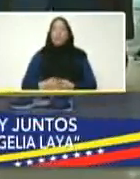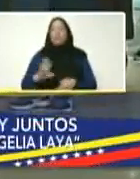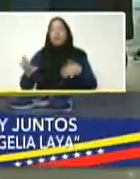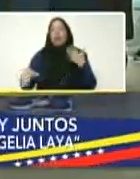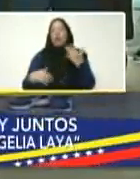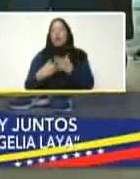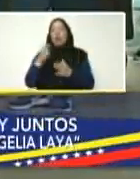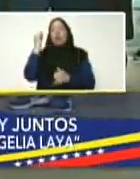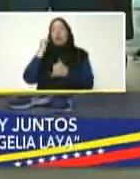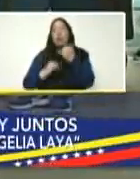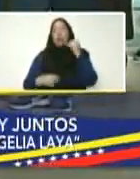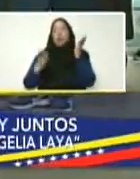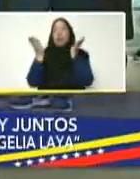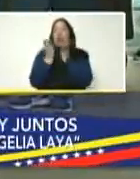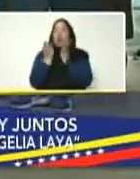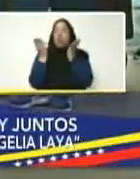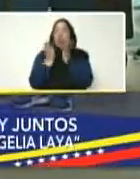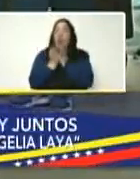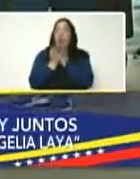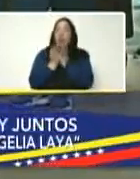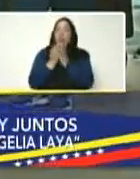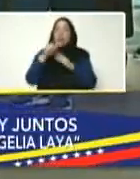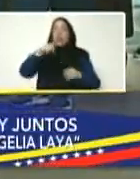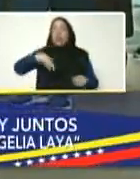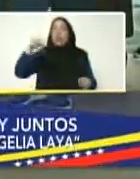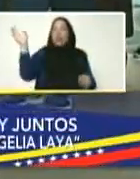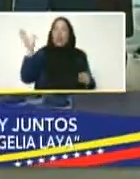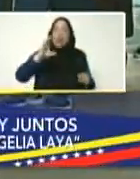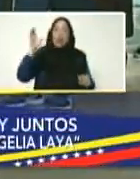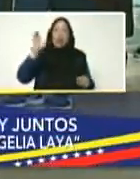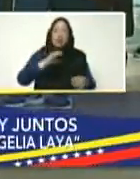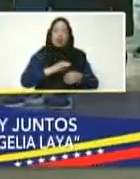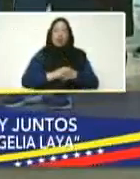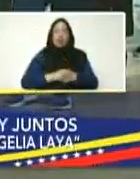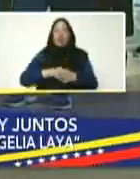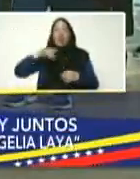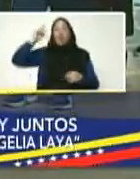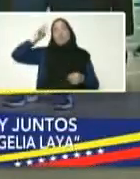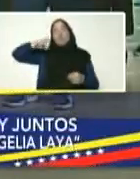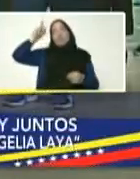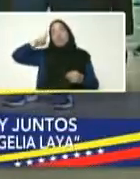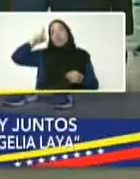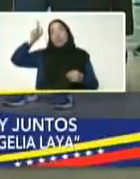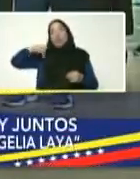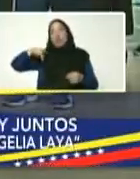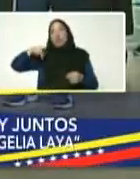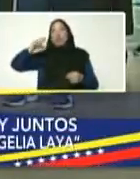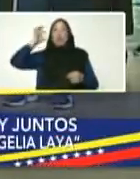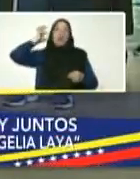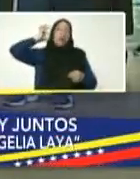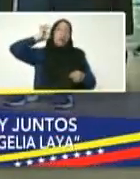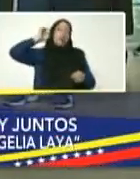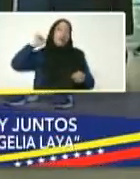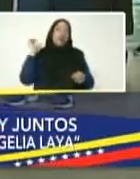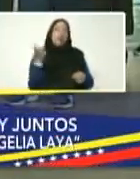la última escuela recuperada aquí en Caracas. Aquí tenemos a nuestra profesora Gisela Toro, nuestra